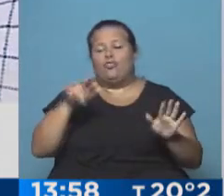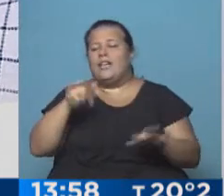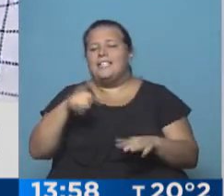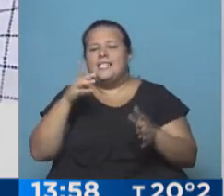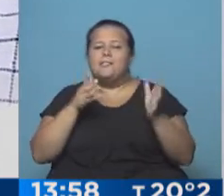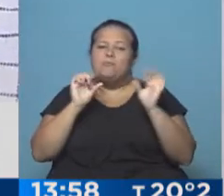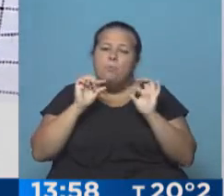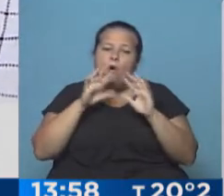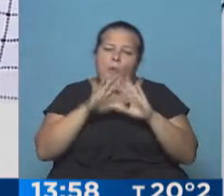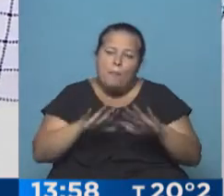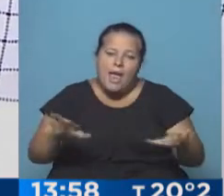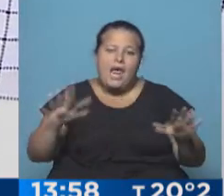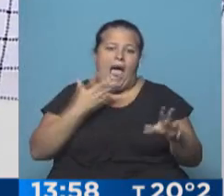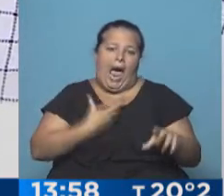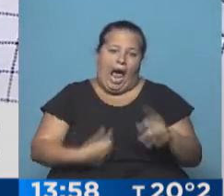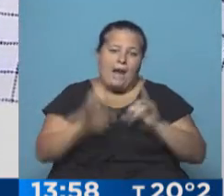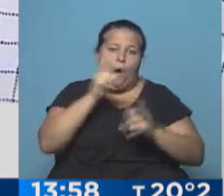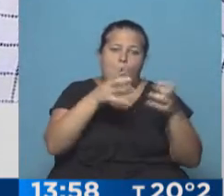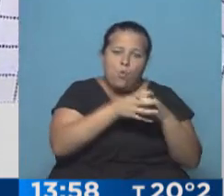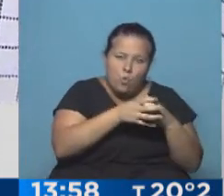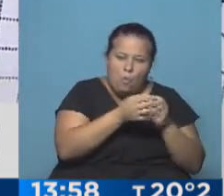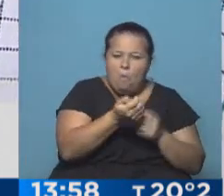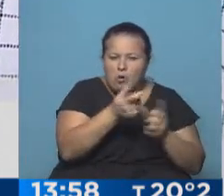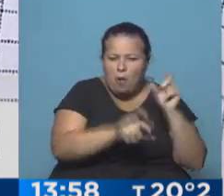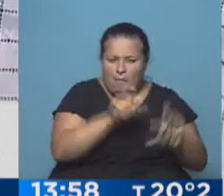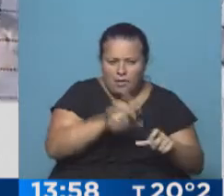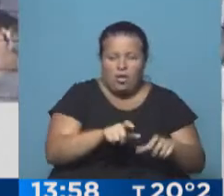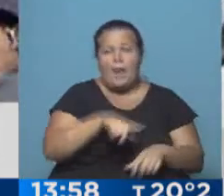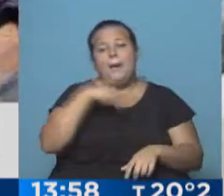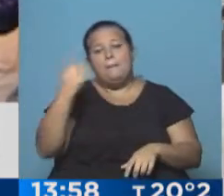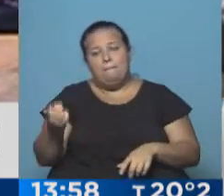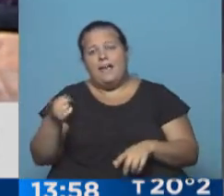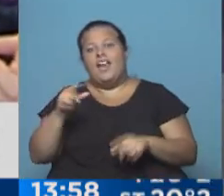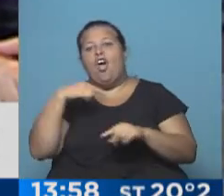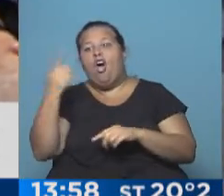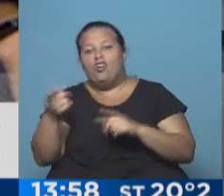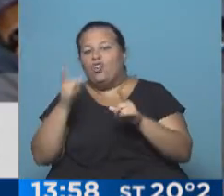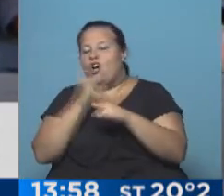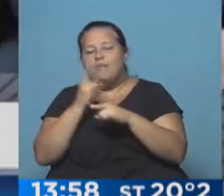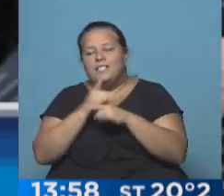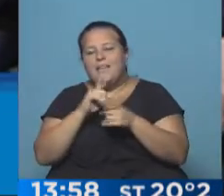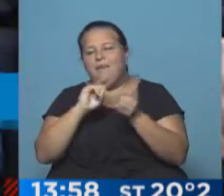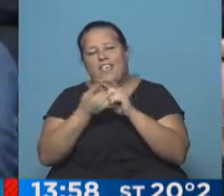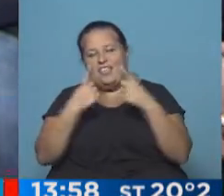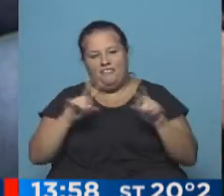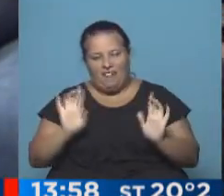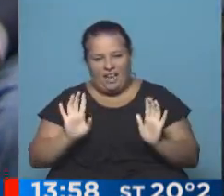un paliativo un alivio para un sector muy reducido pero la letra chica como siempre dice otra cosa